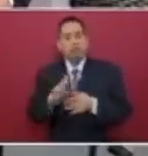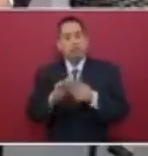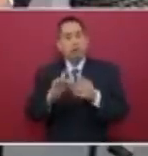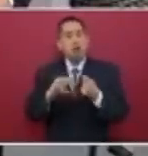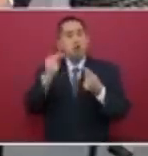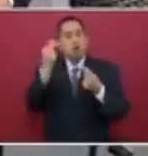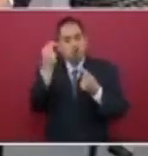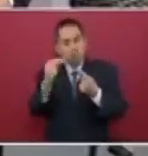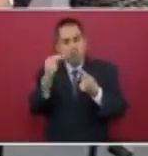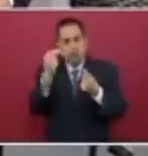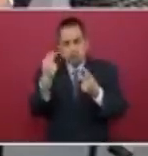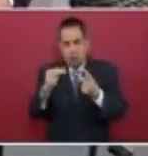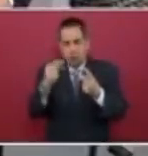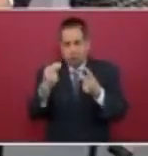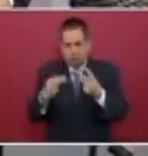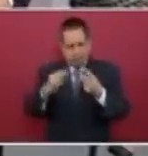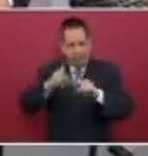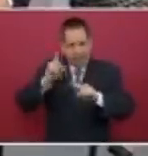nombres